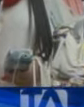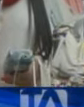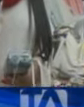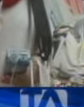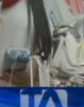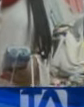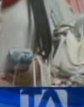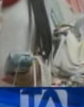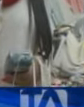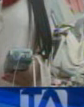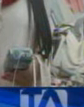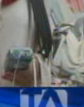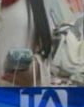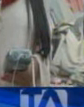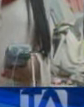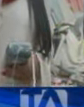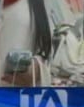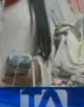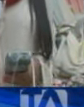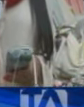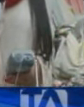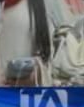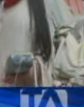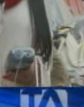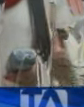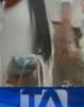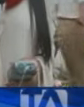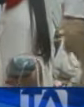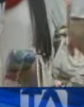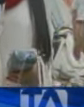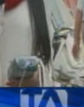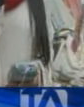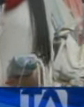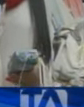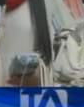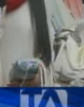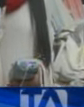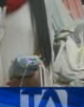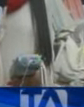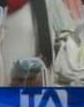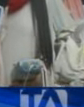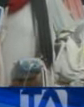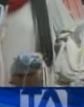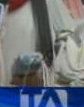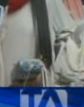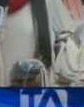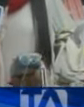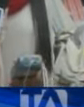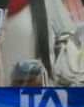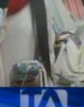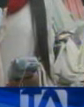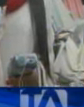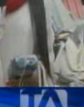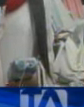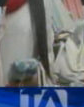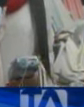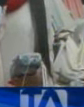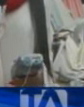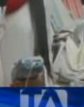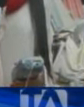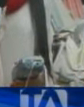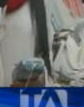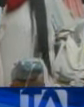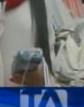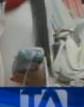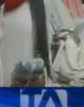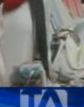es acumulación de gas de uso doméstico. Esto es en la calle Los Pinos y Saldumbí. De Helen, ¿cuál es la situación a esta hora?